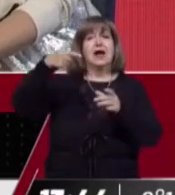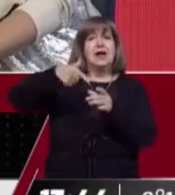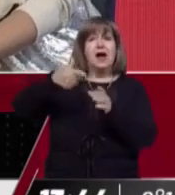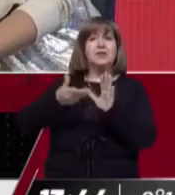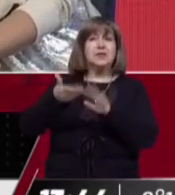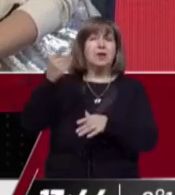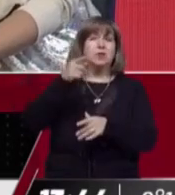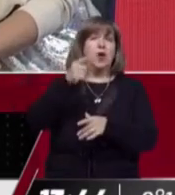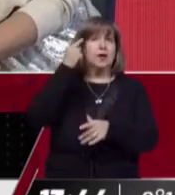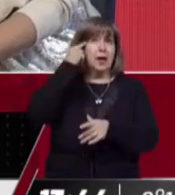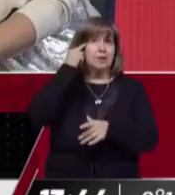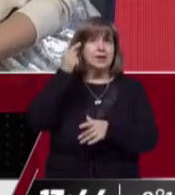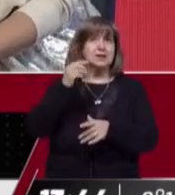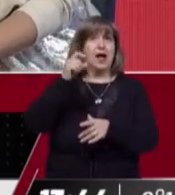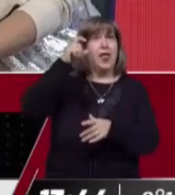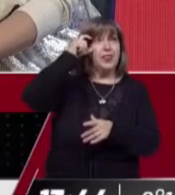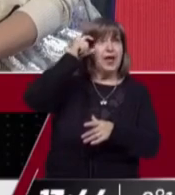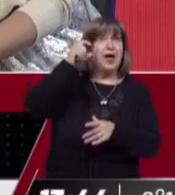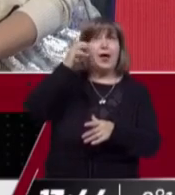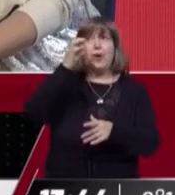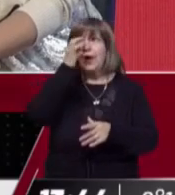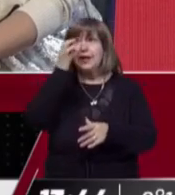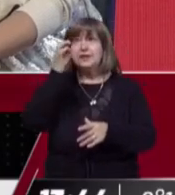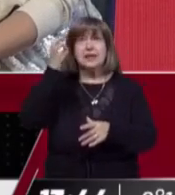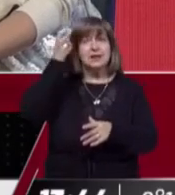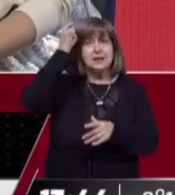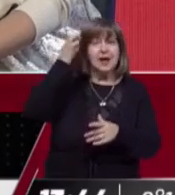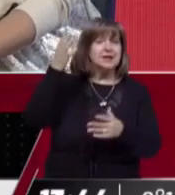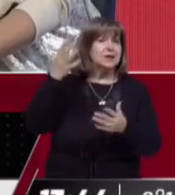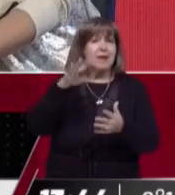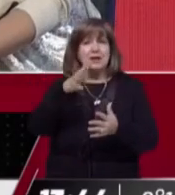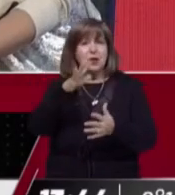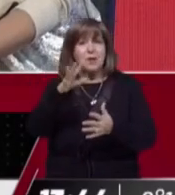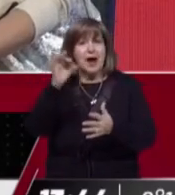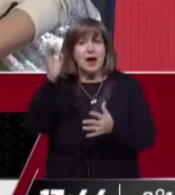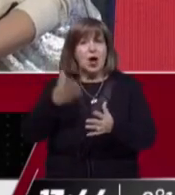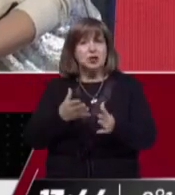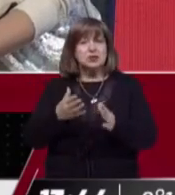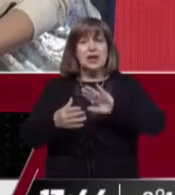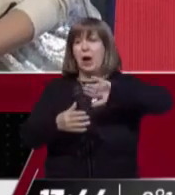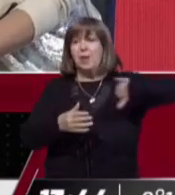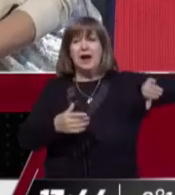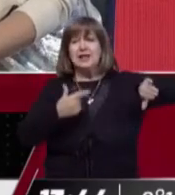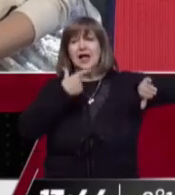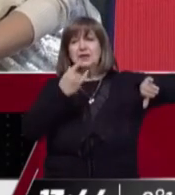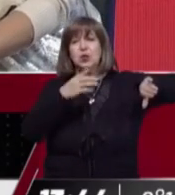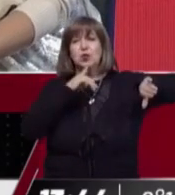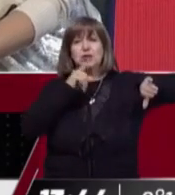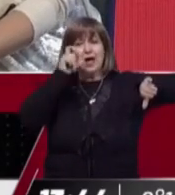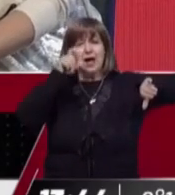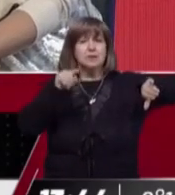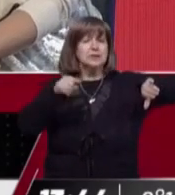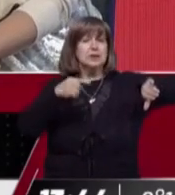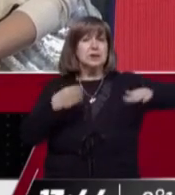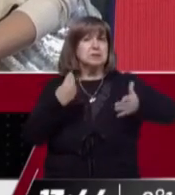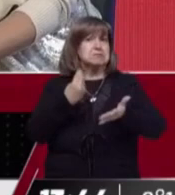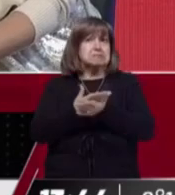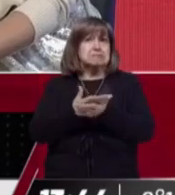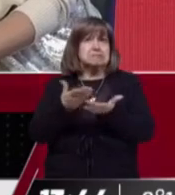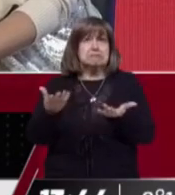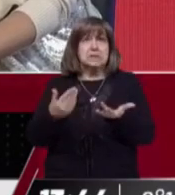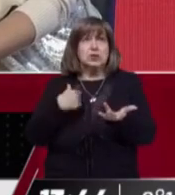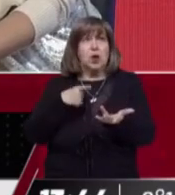10 un 20 un 30 Cuánto es eh refiero la separo del sute la propuesta que deberíamos llevar sería